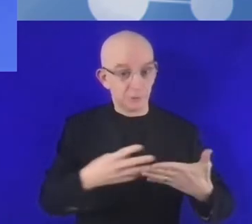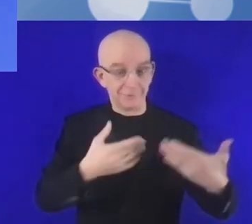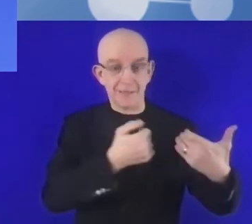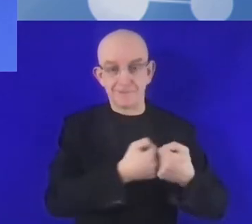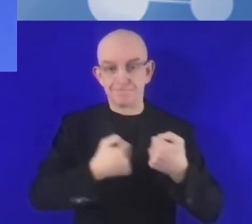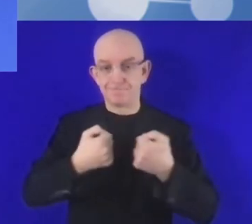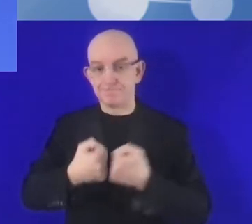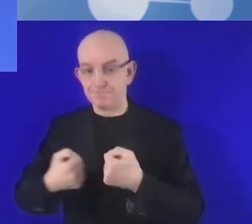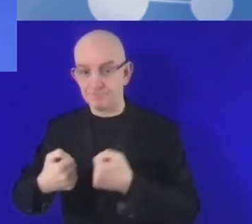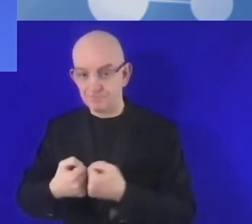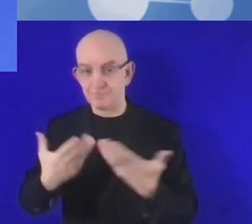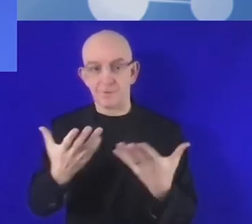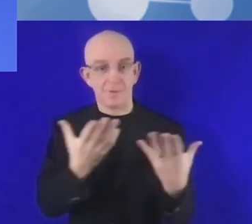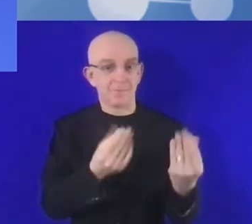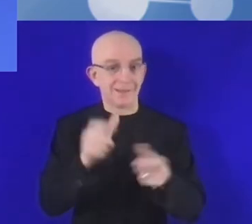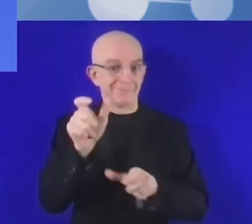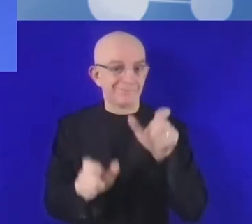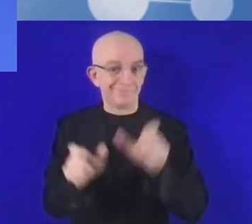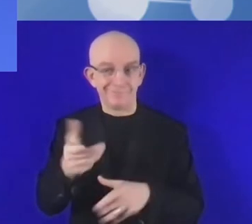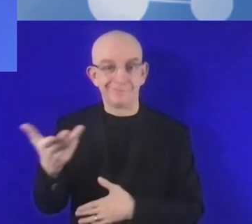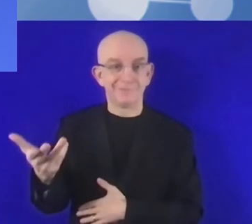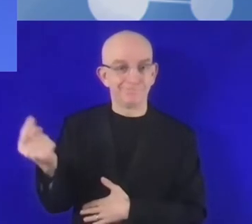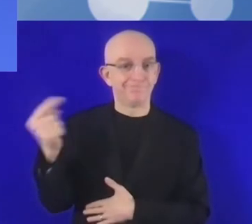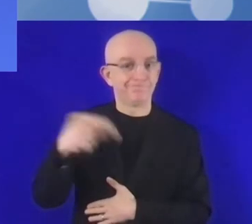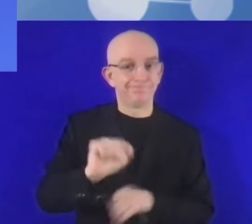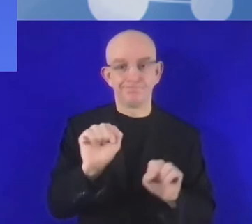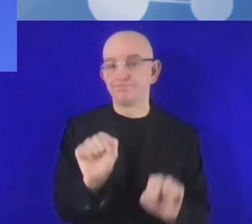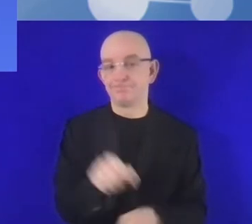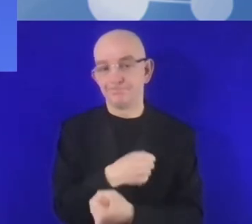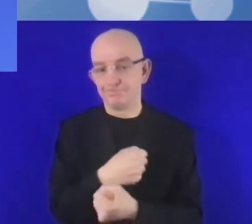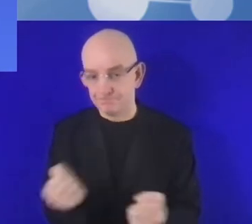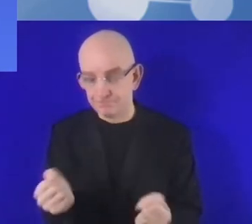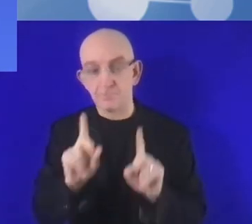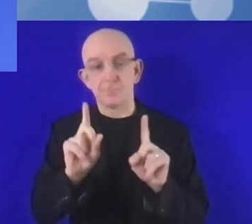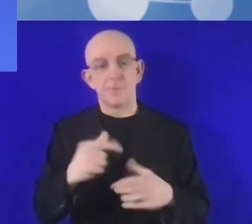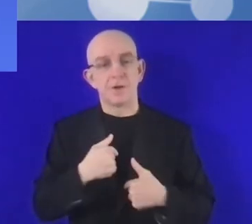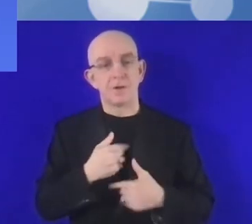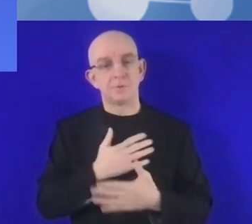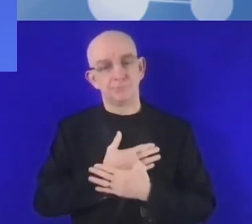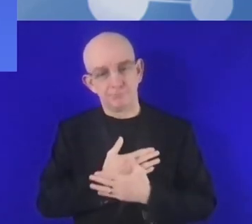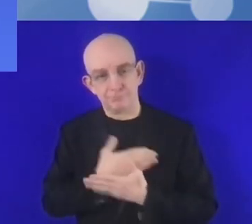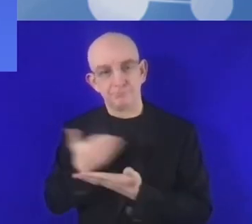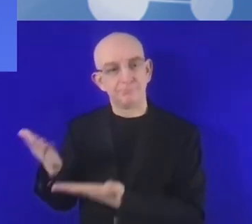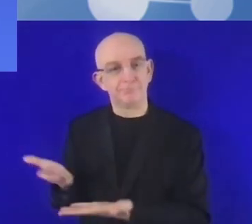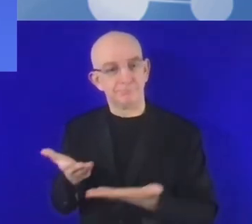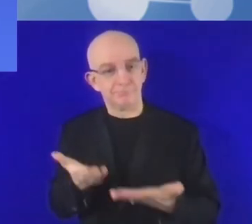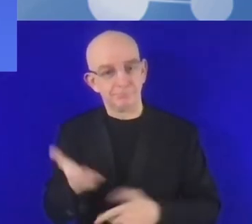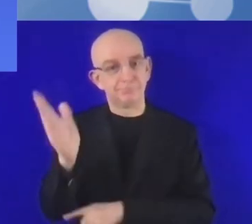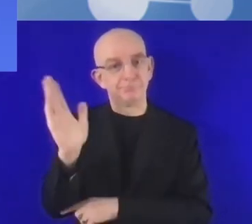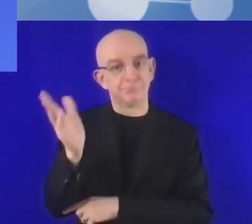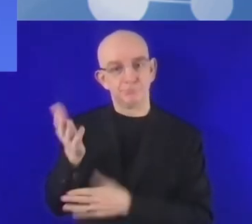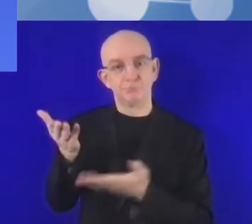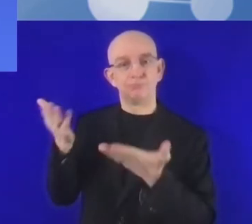Desafortunadamente, a causa de otras obligaciones, el secretario general no puede estar aquí con nosotros de manera personal. Sin